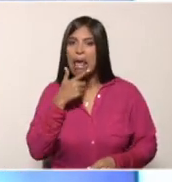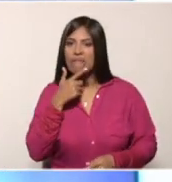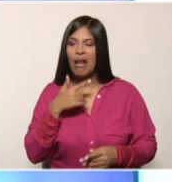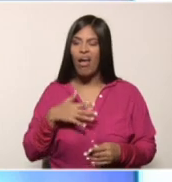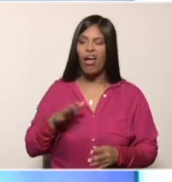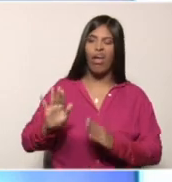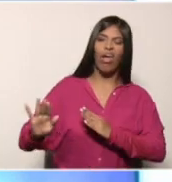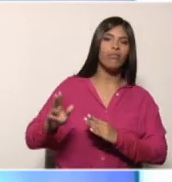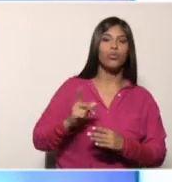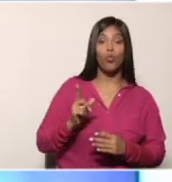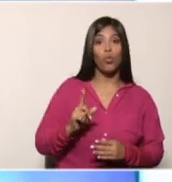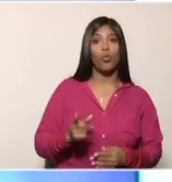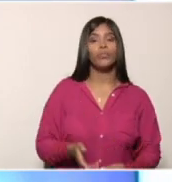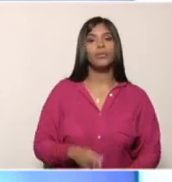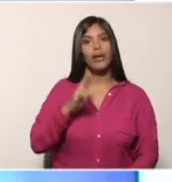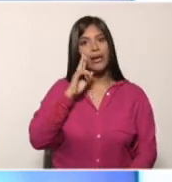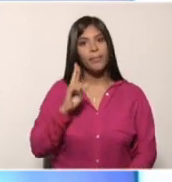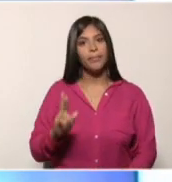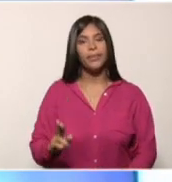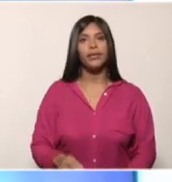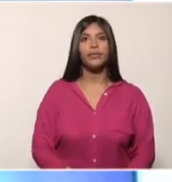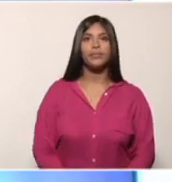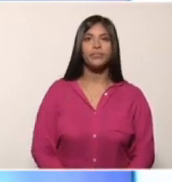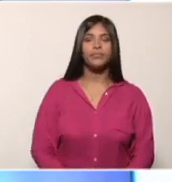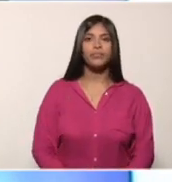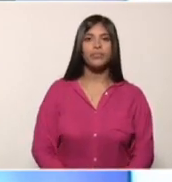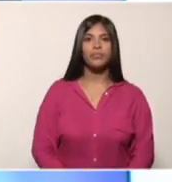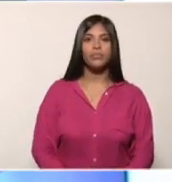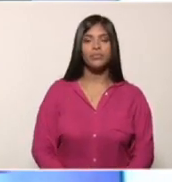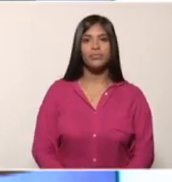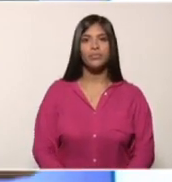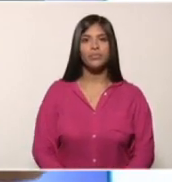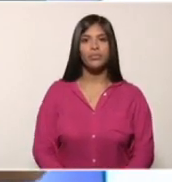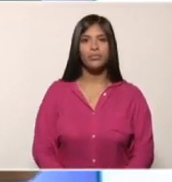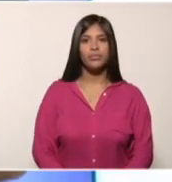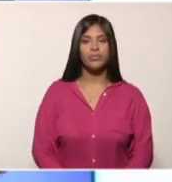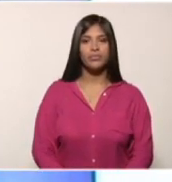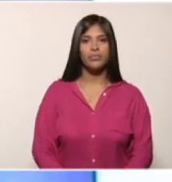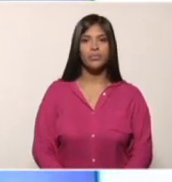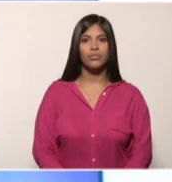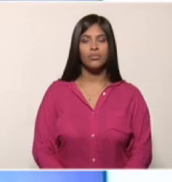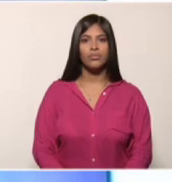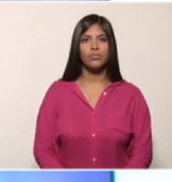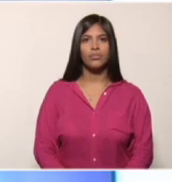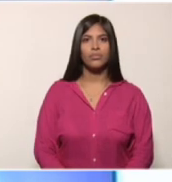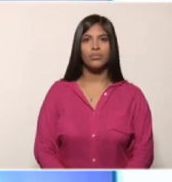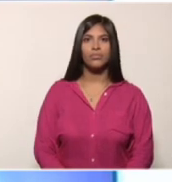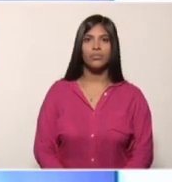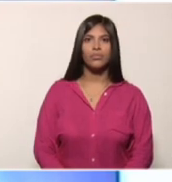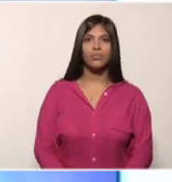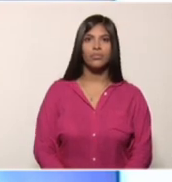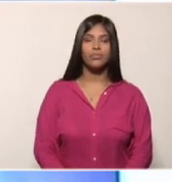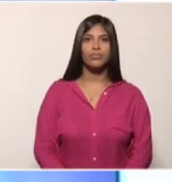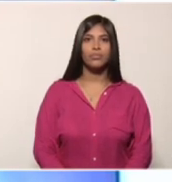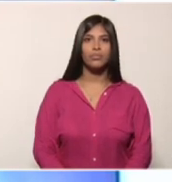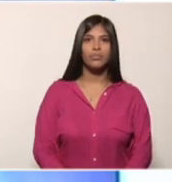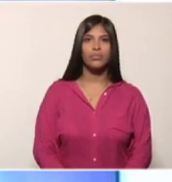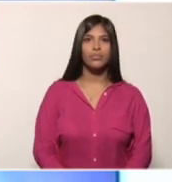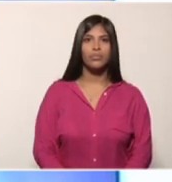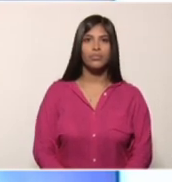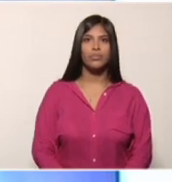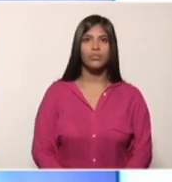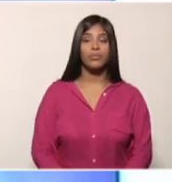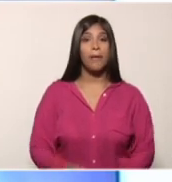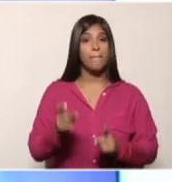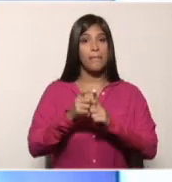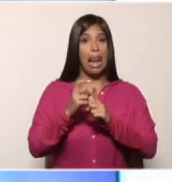do you understand me? You can check this. Record do you have learning? And you can